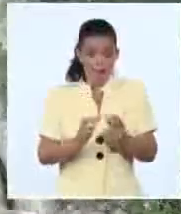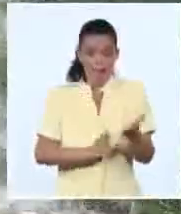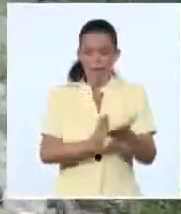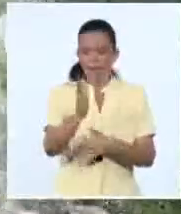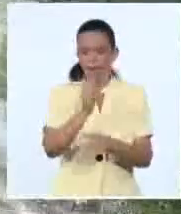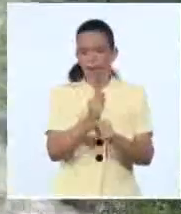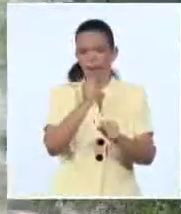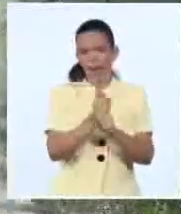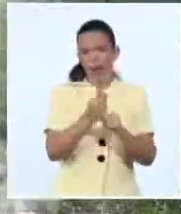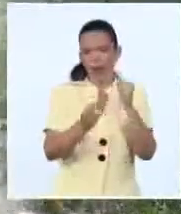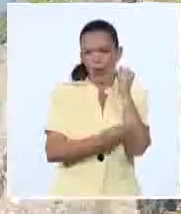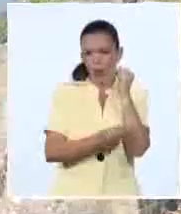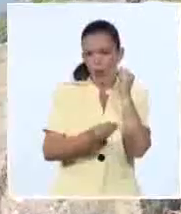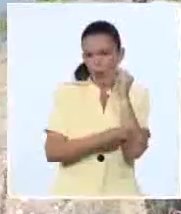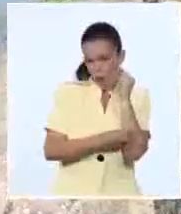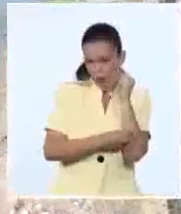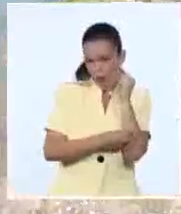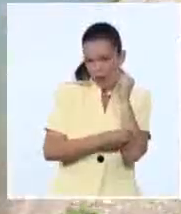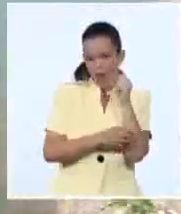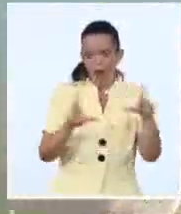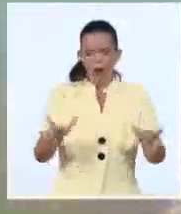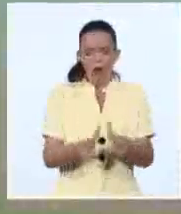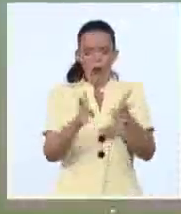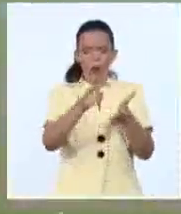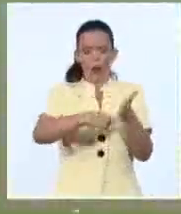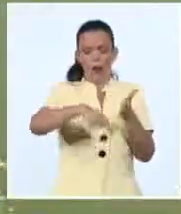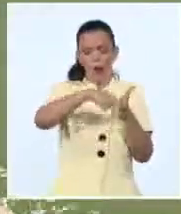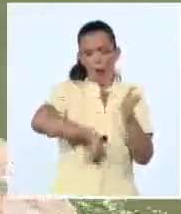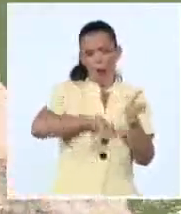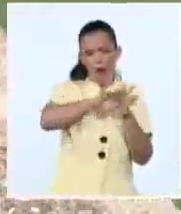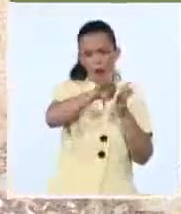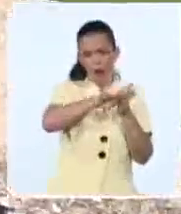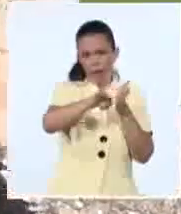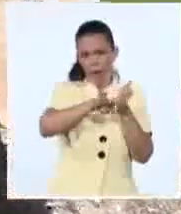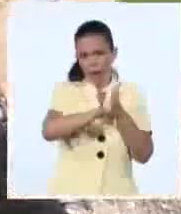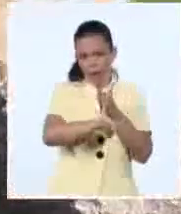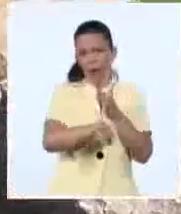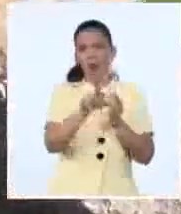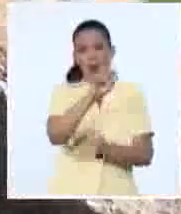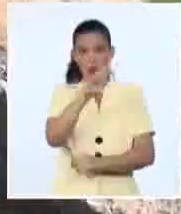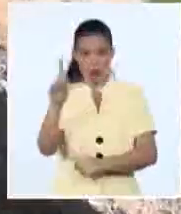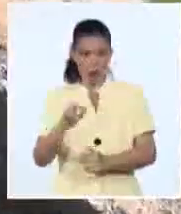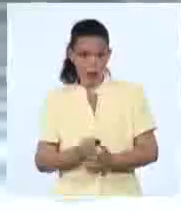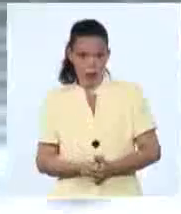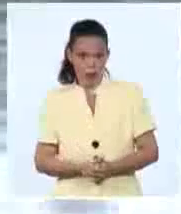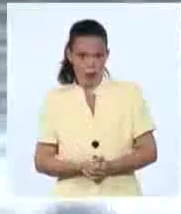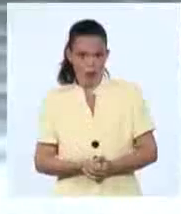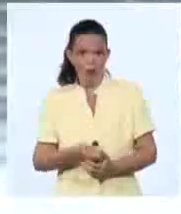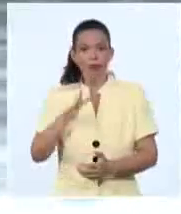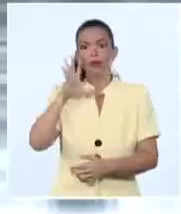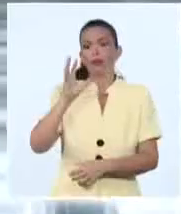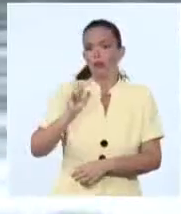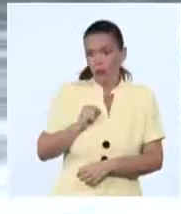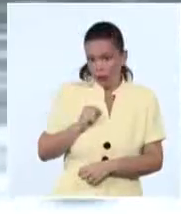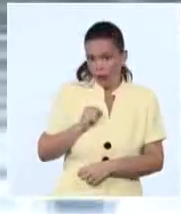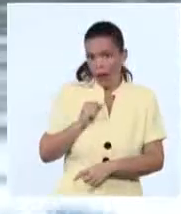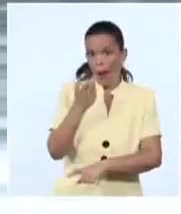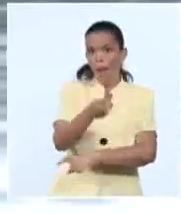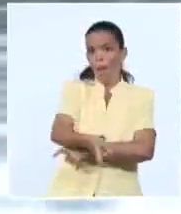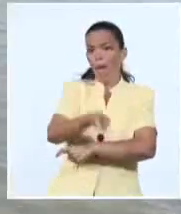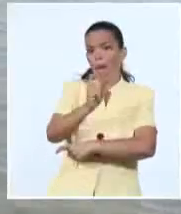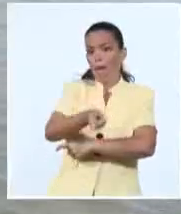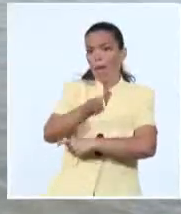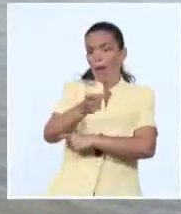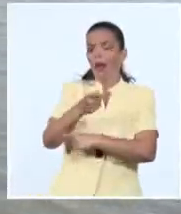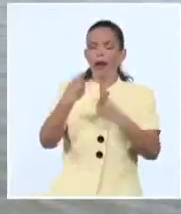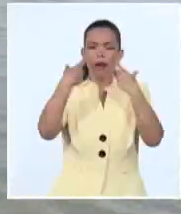país, recogida en los lineamientos de la política económica y social del Partido y la Revolución, si se tiene en cuenta que el sector pesquero es estratégico para